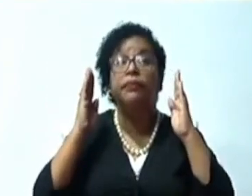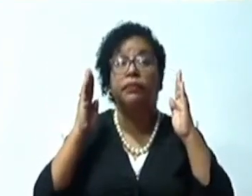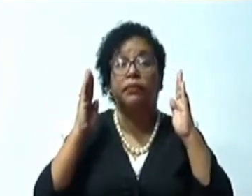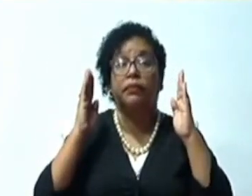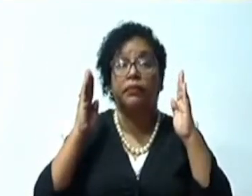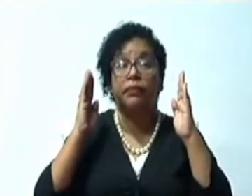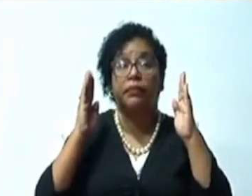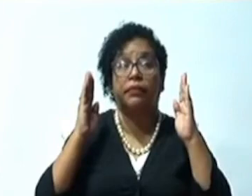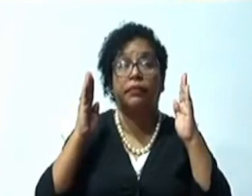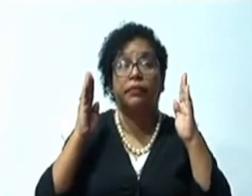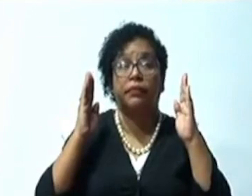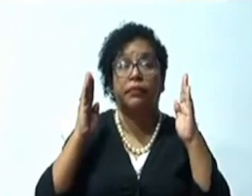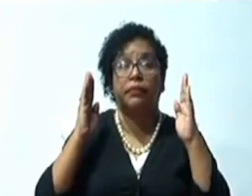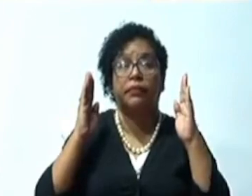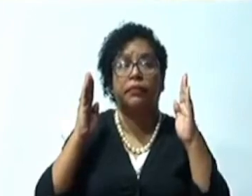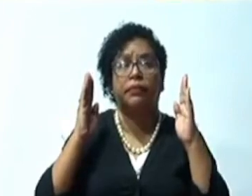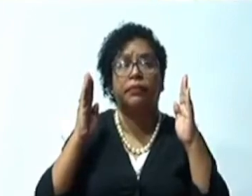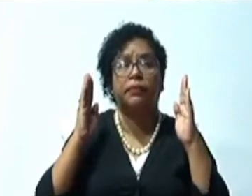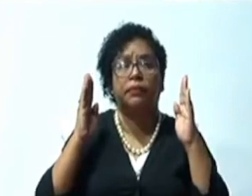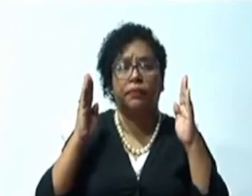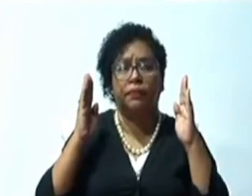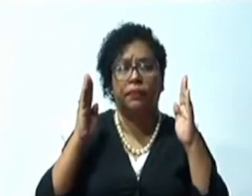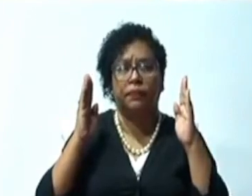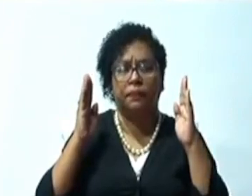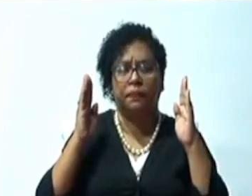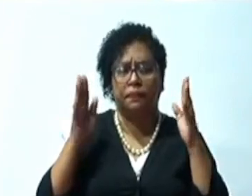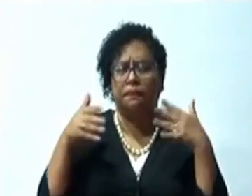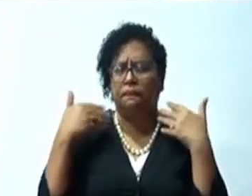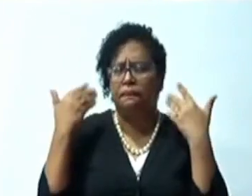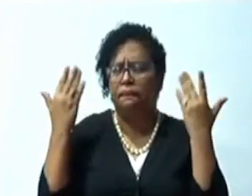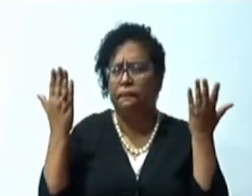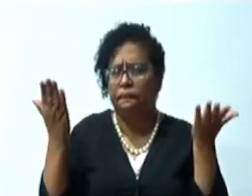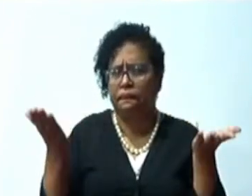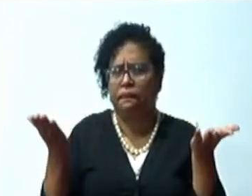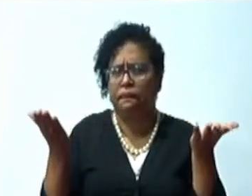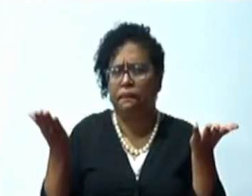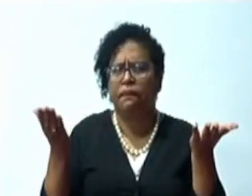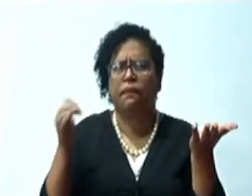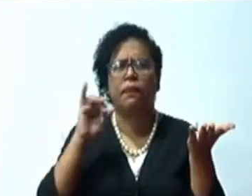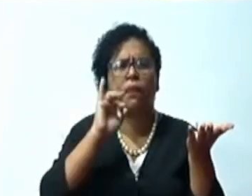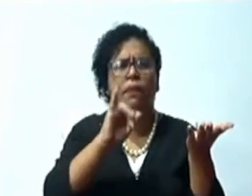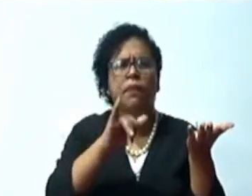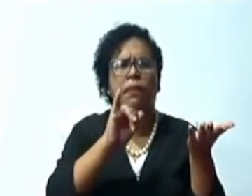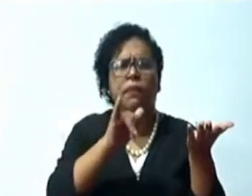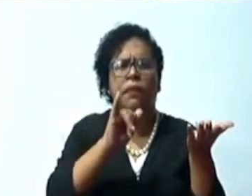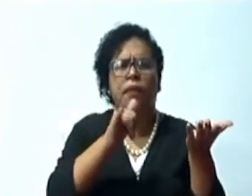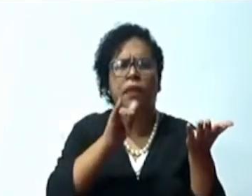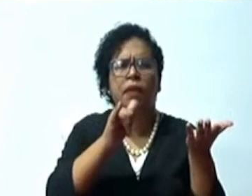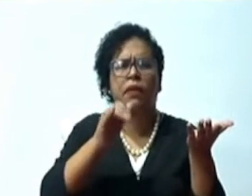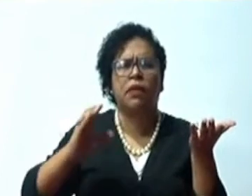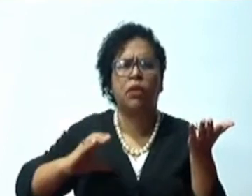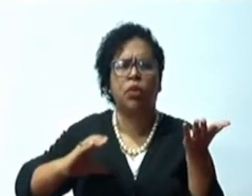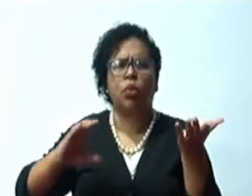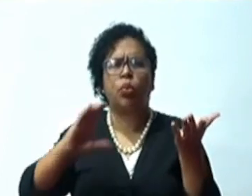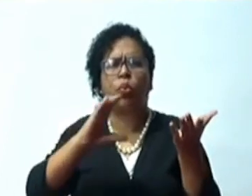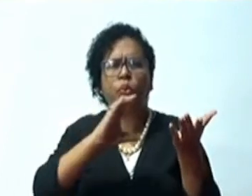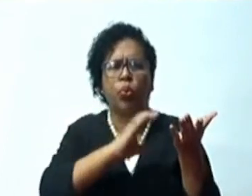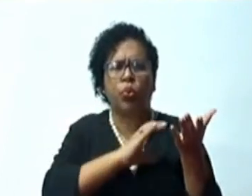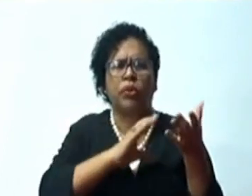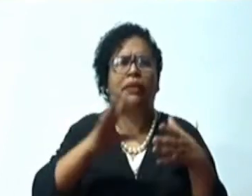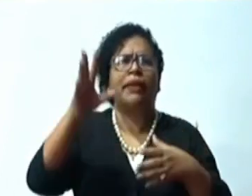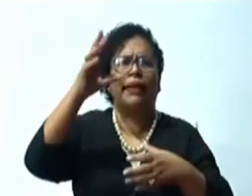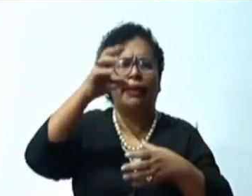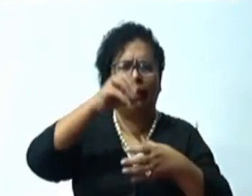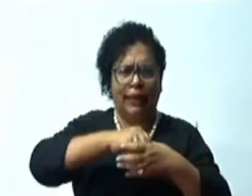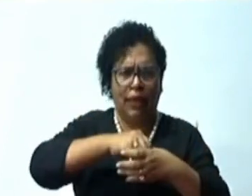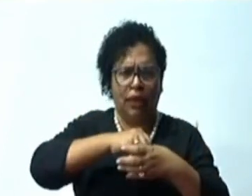Entonces, ¿cómo encontramos la solución para que tuviésemos la representación de